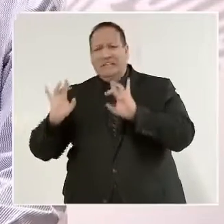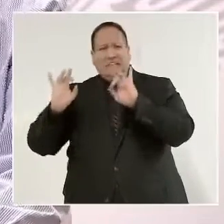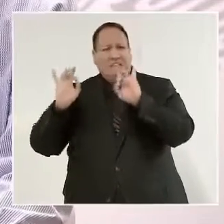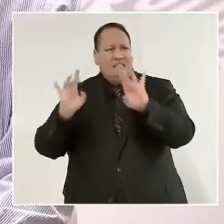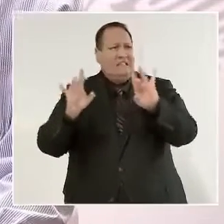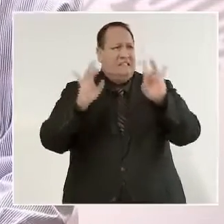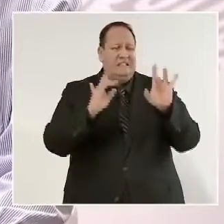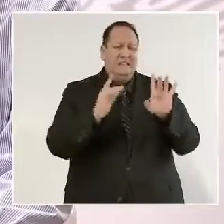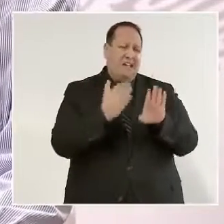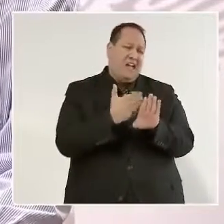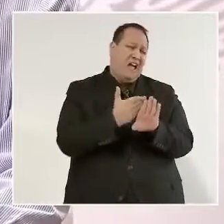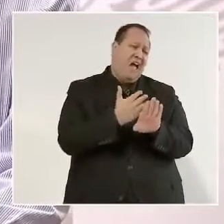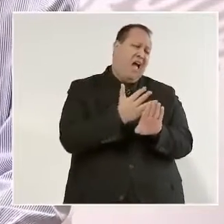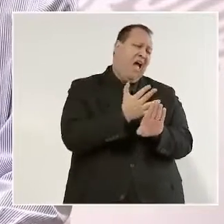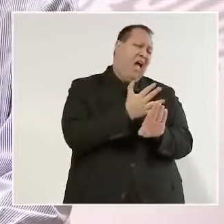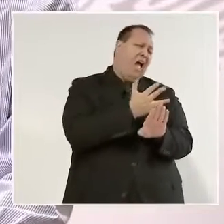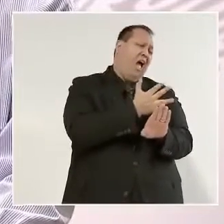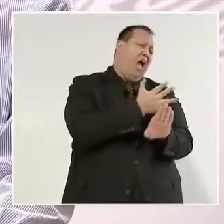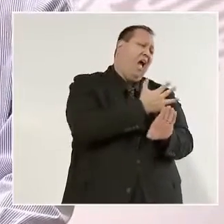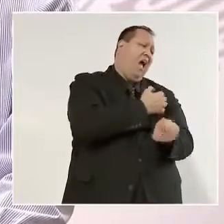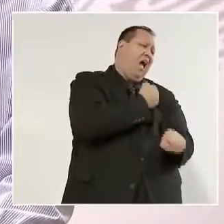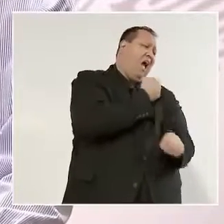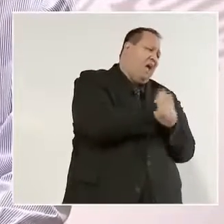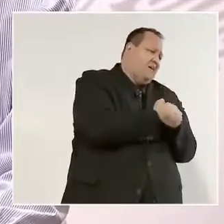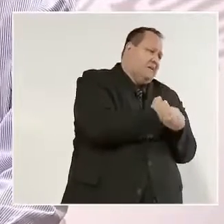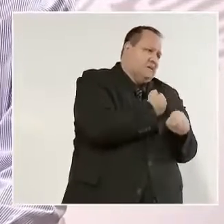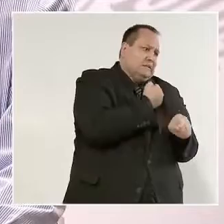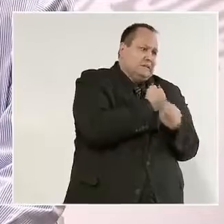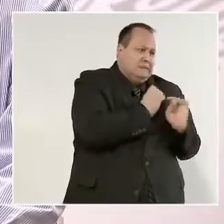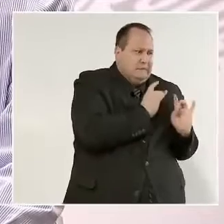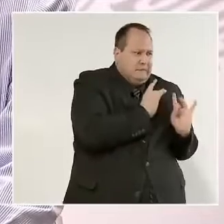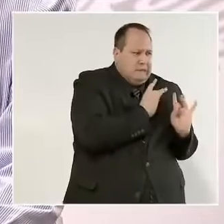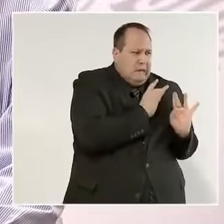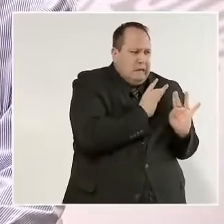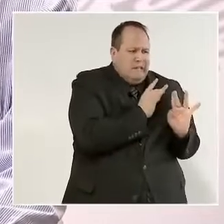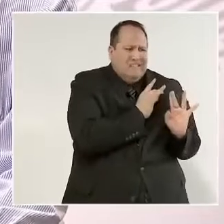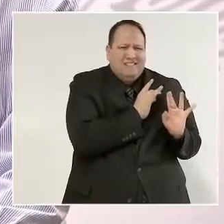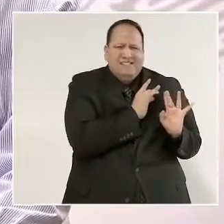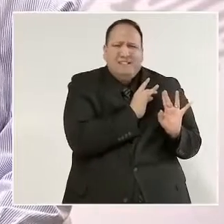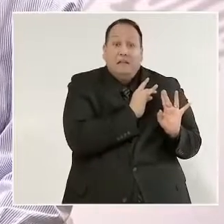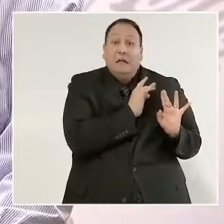nos hubiésemos ahorrado